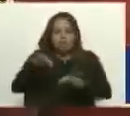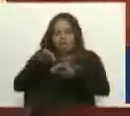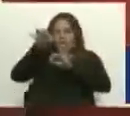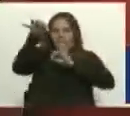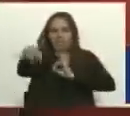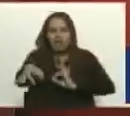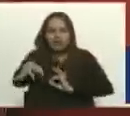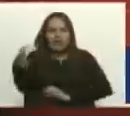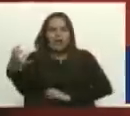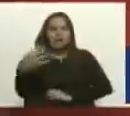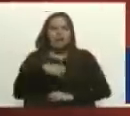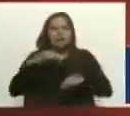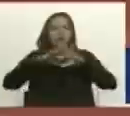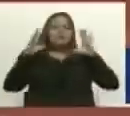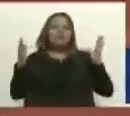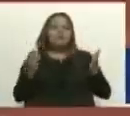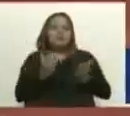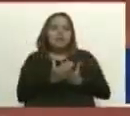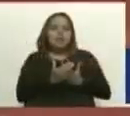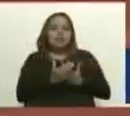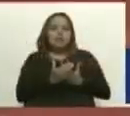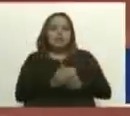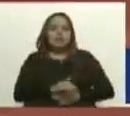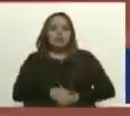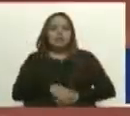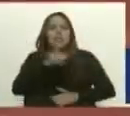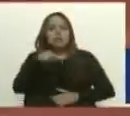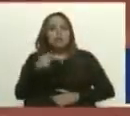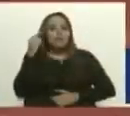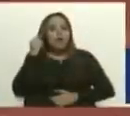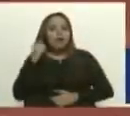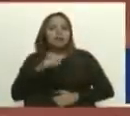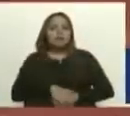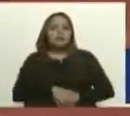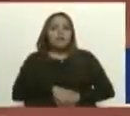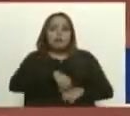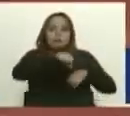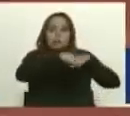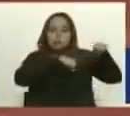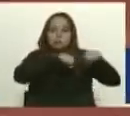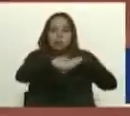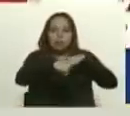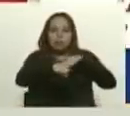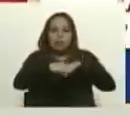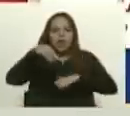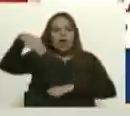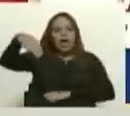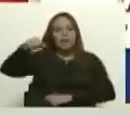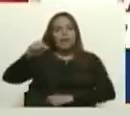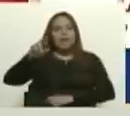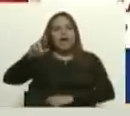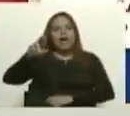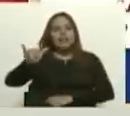Nuestra campeona mundial Mayerlin Rivas retuvo el título Super Gallo AMB en boxeo femenino.